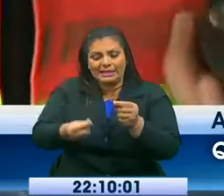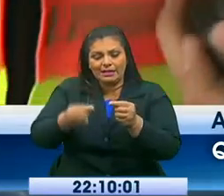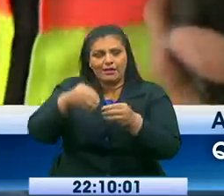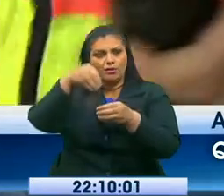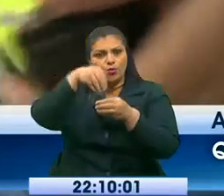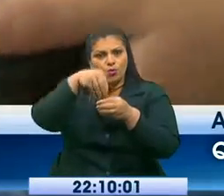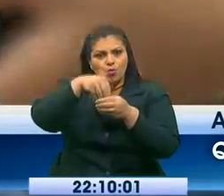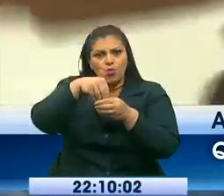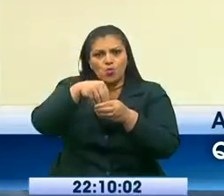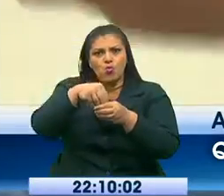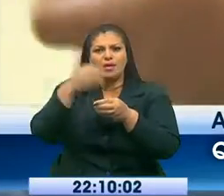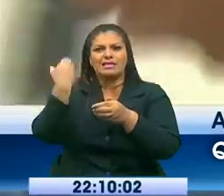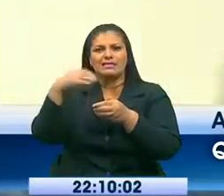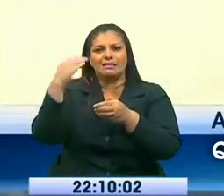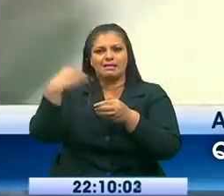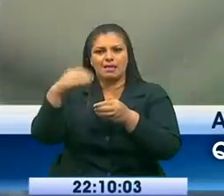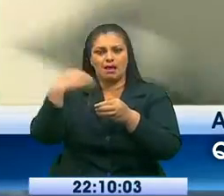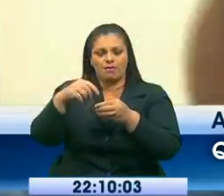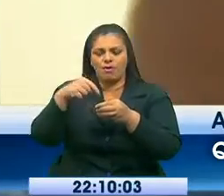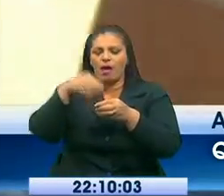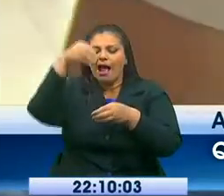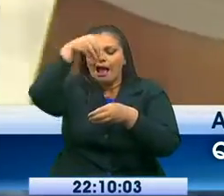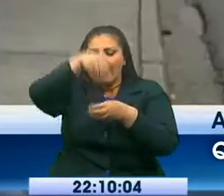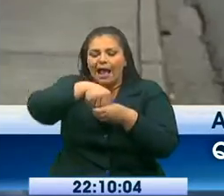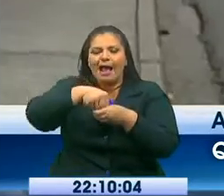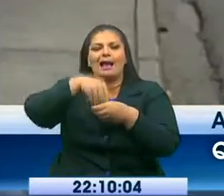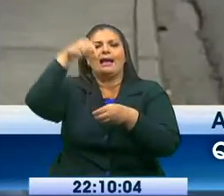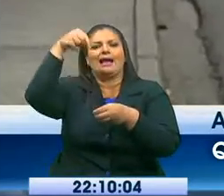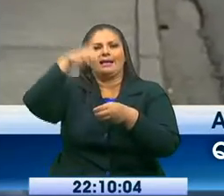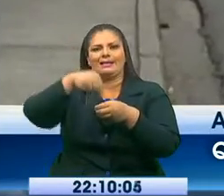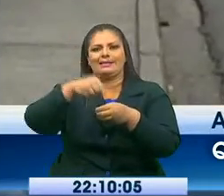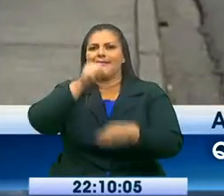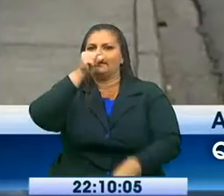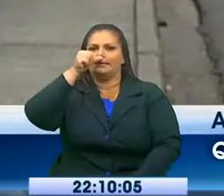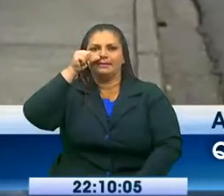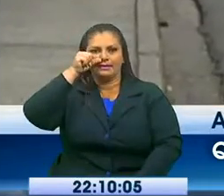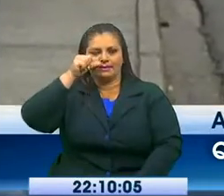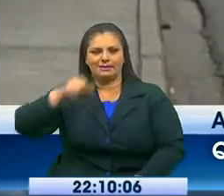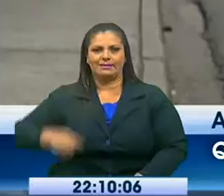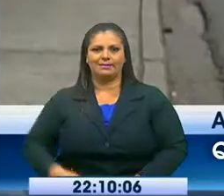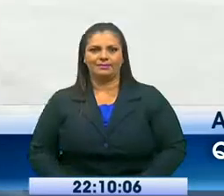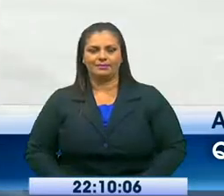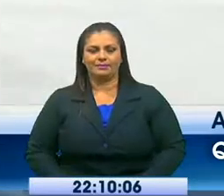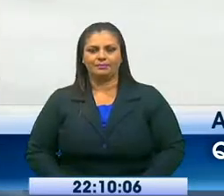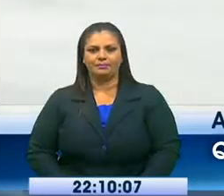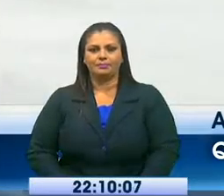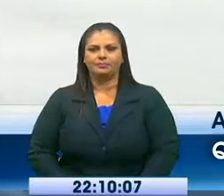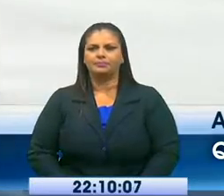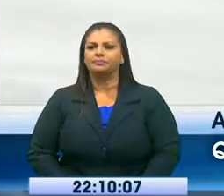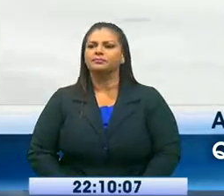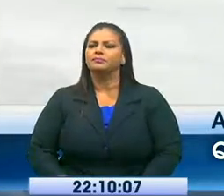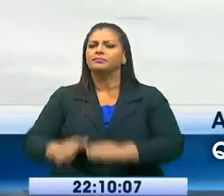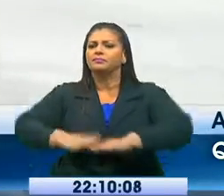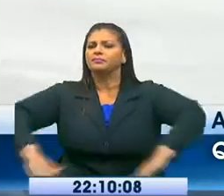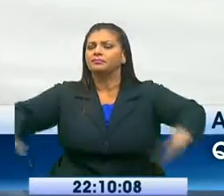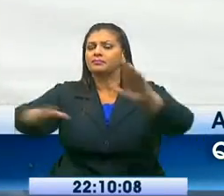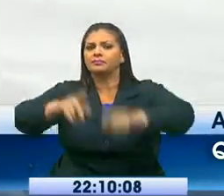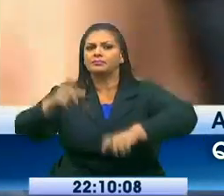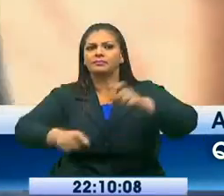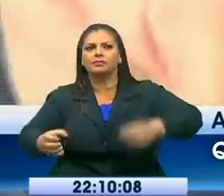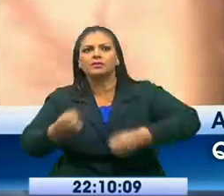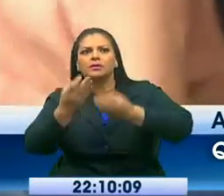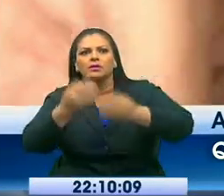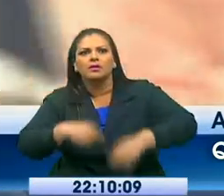encontró los paquetitos de cocaína. En el sitio donde se produjo su captura, algunos moradores expresan su